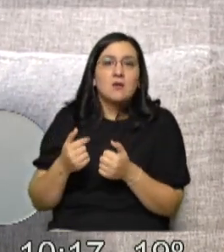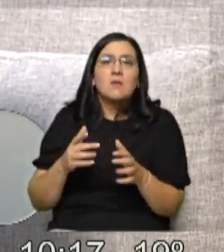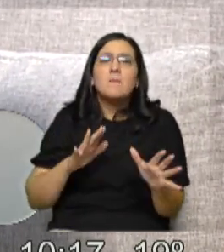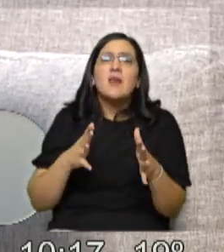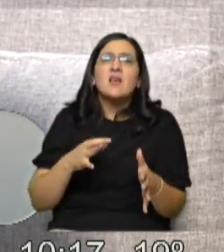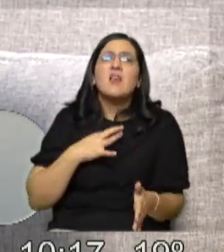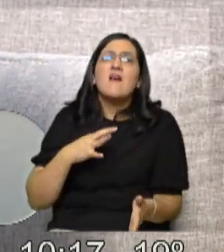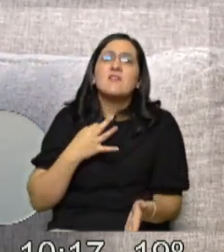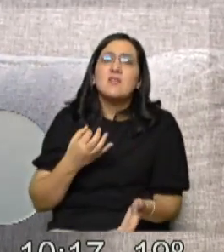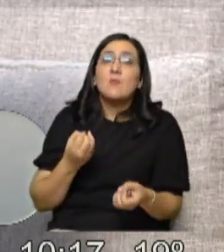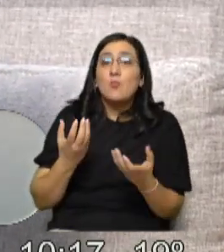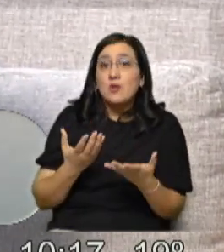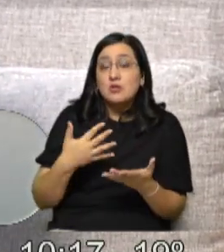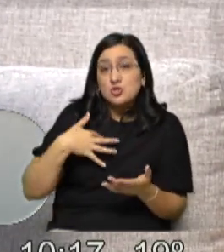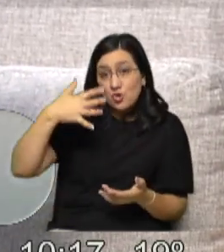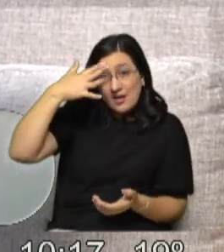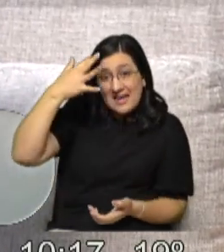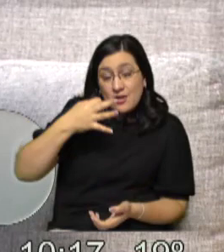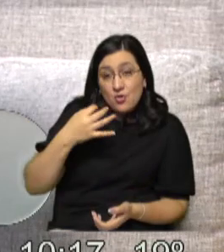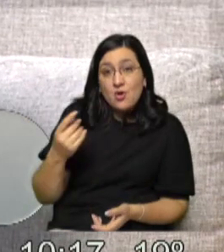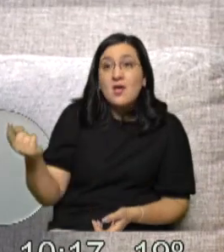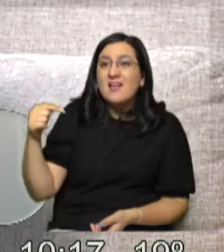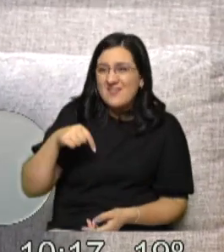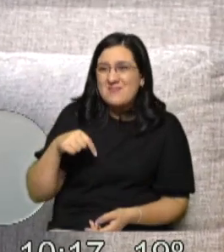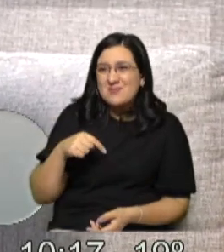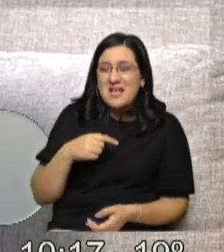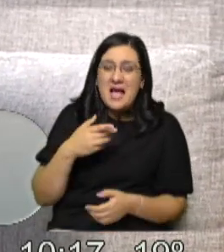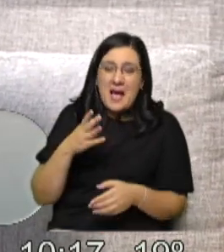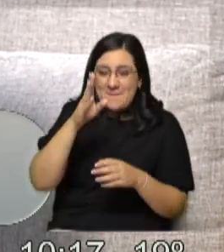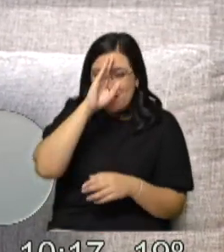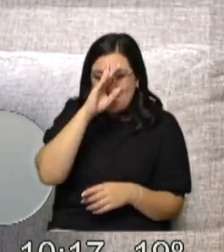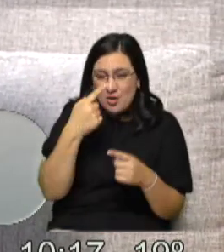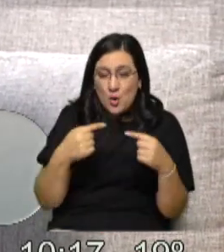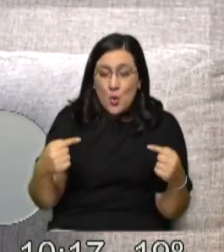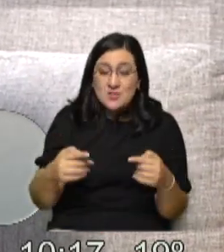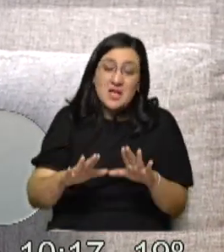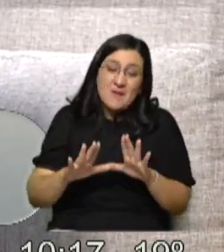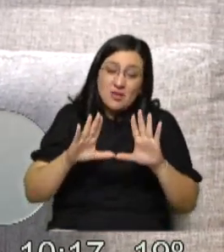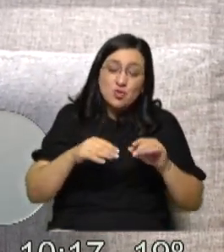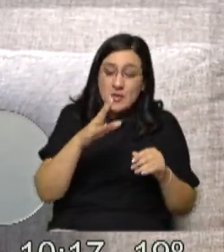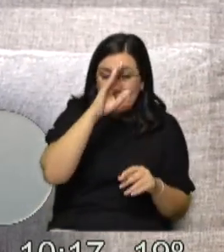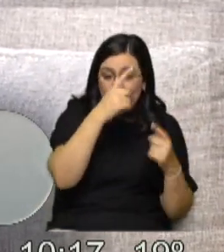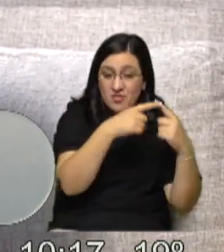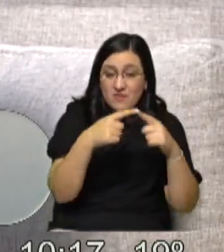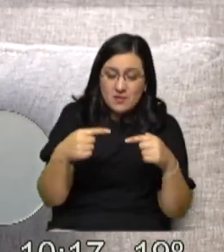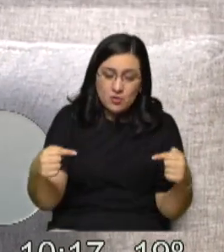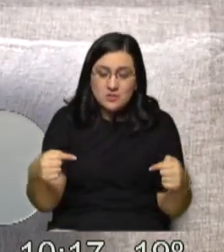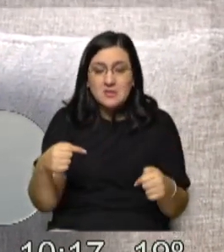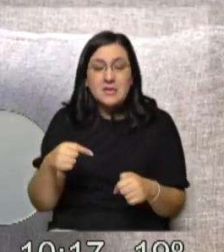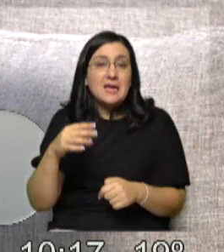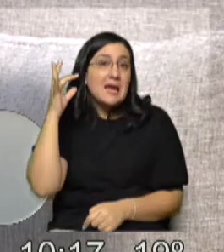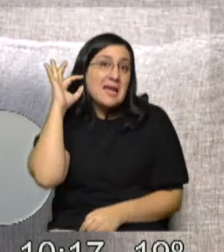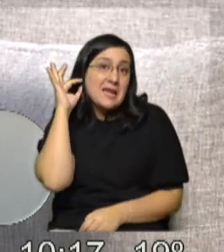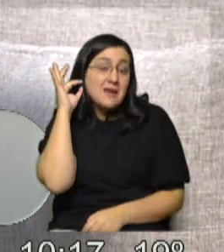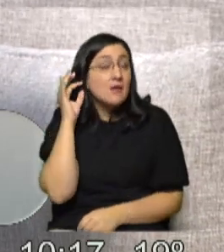viste, Seba? Y bueno, acá yo creo que venimos a aprender cosas, le digo, capaz que tenemos que aprender todas distintas cosas. Y ella se quedó